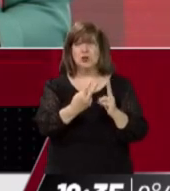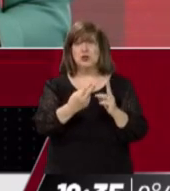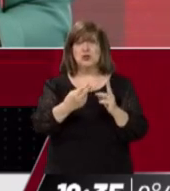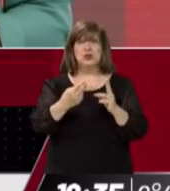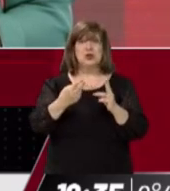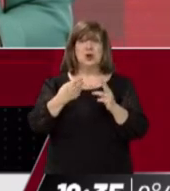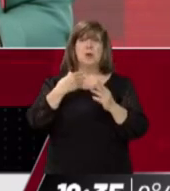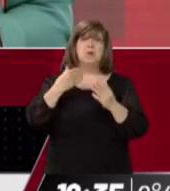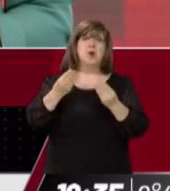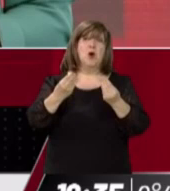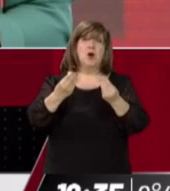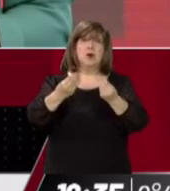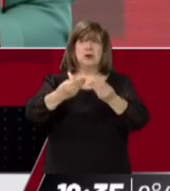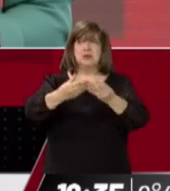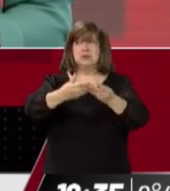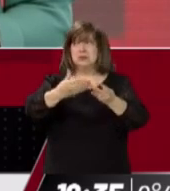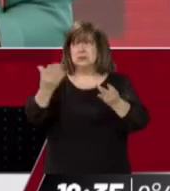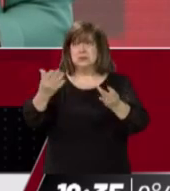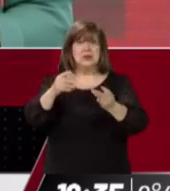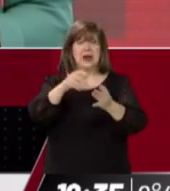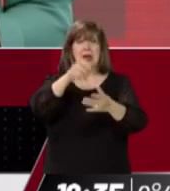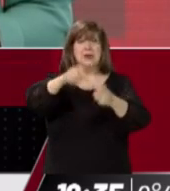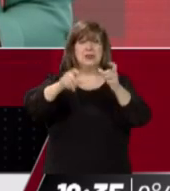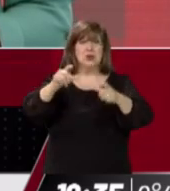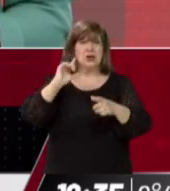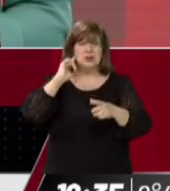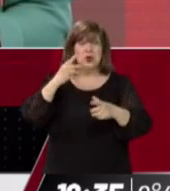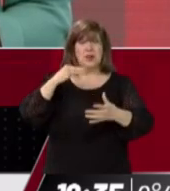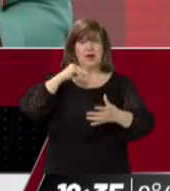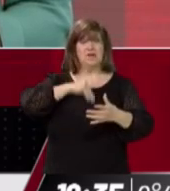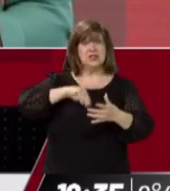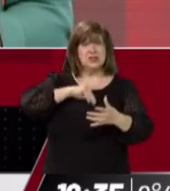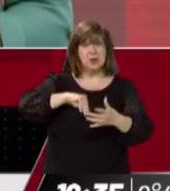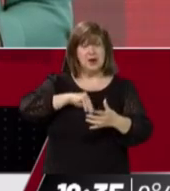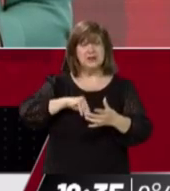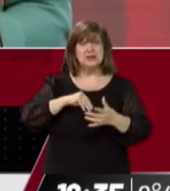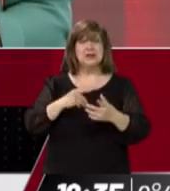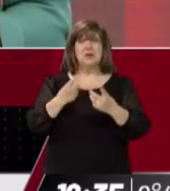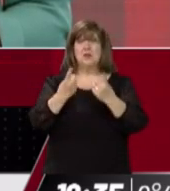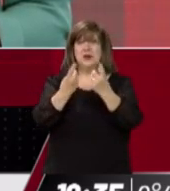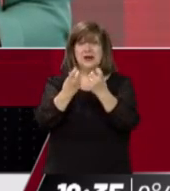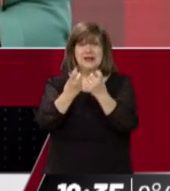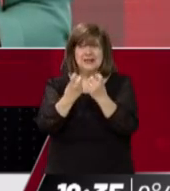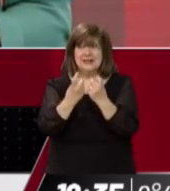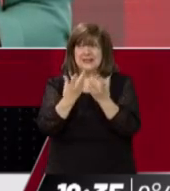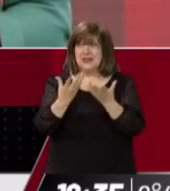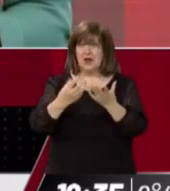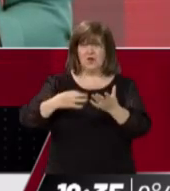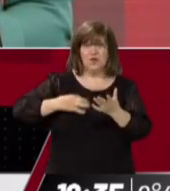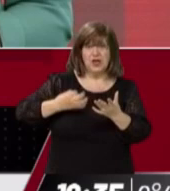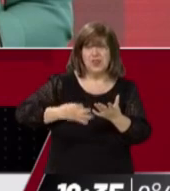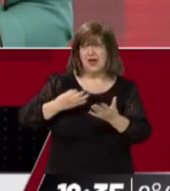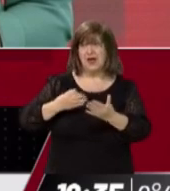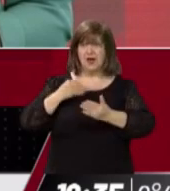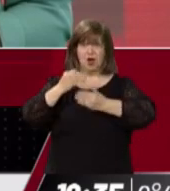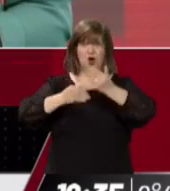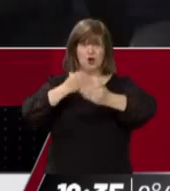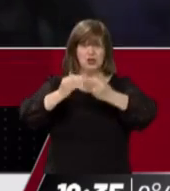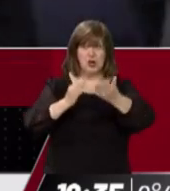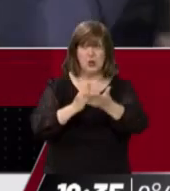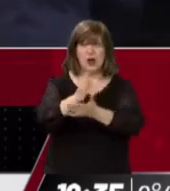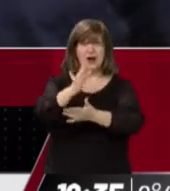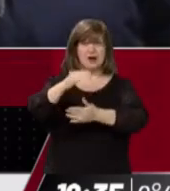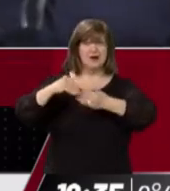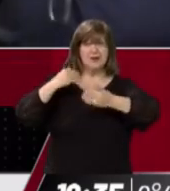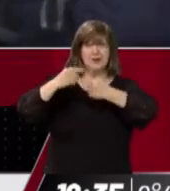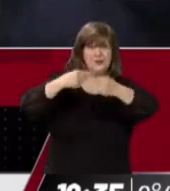esto necesitan seguir sus vidas armarse rearmar su vida rearmar seguir adelante confiar que